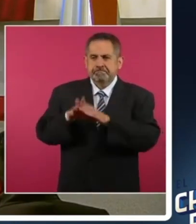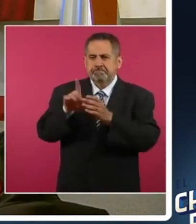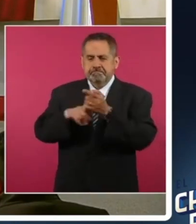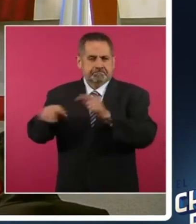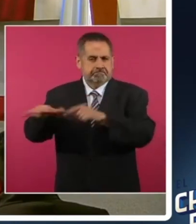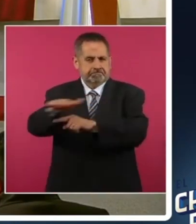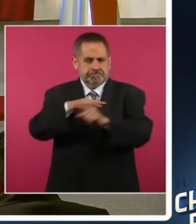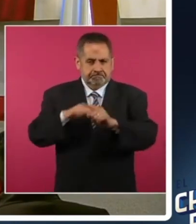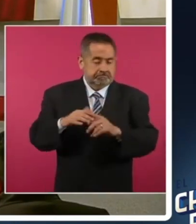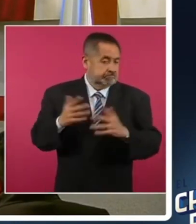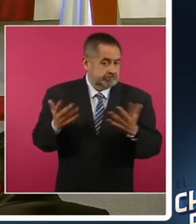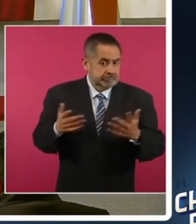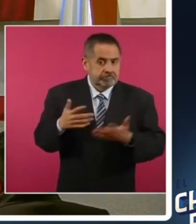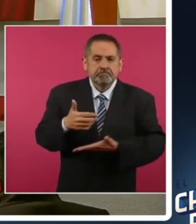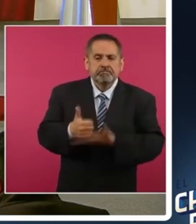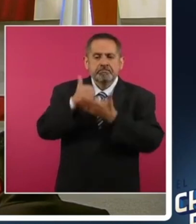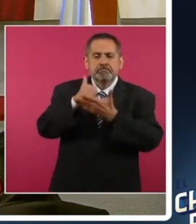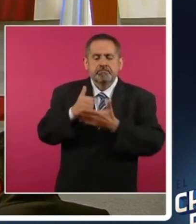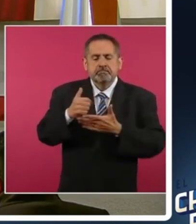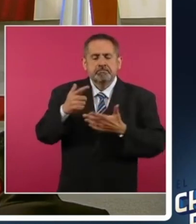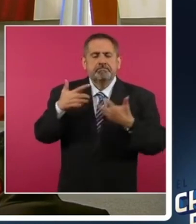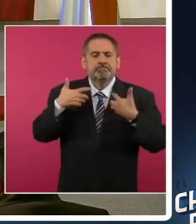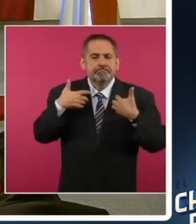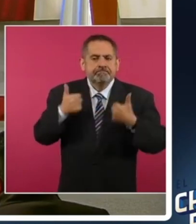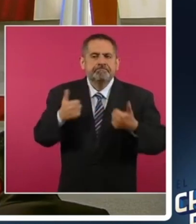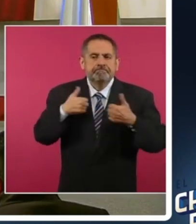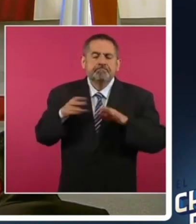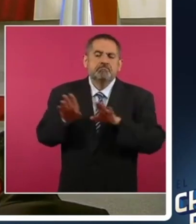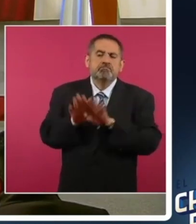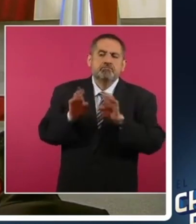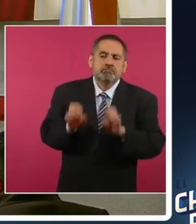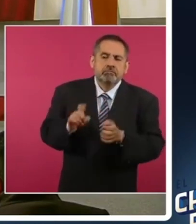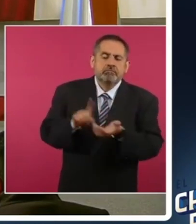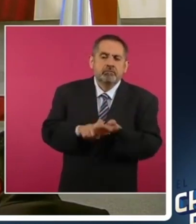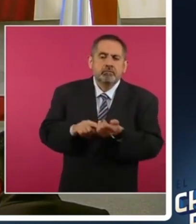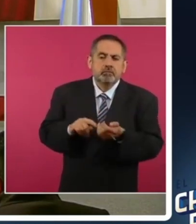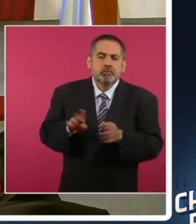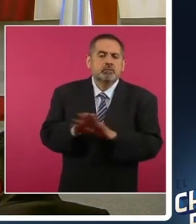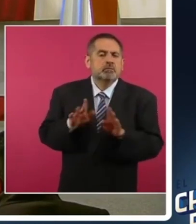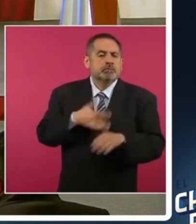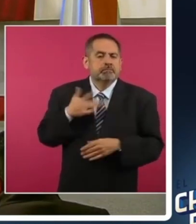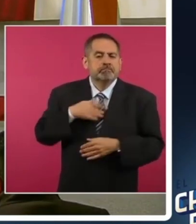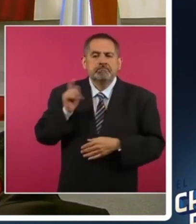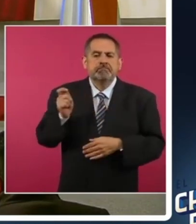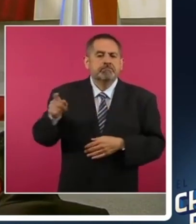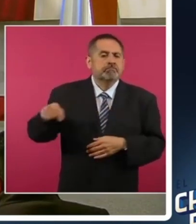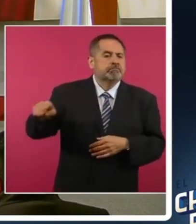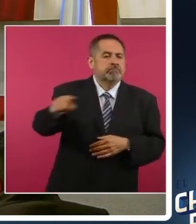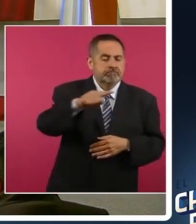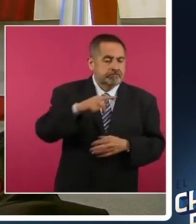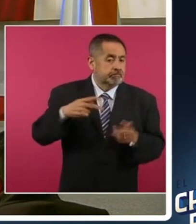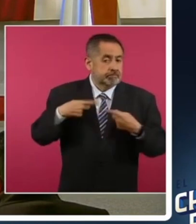Pero ayuda mucho a entender que la gente